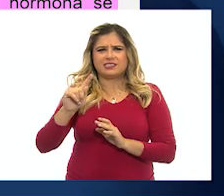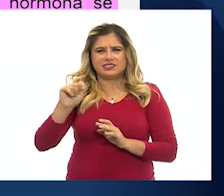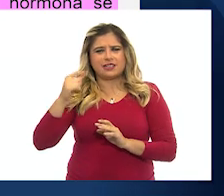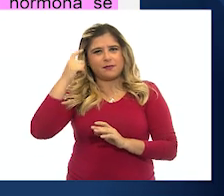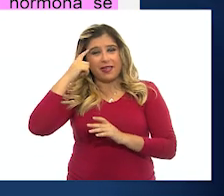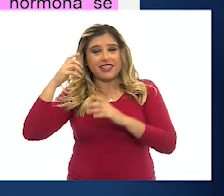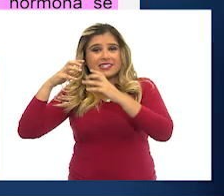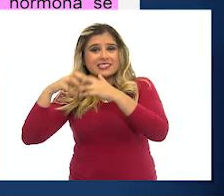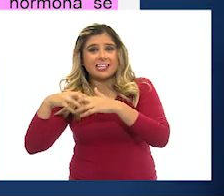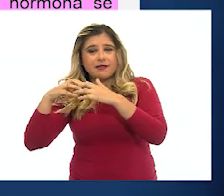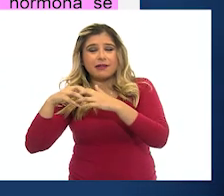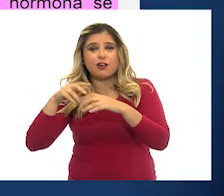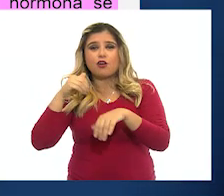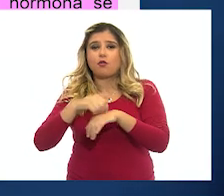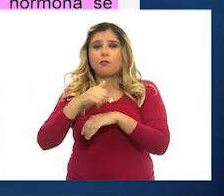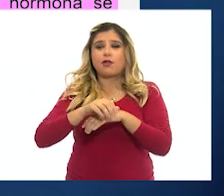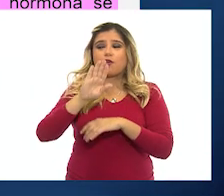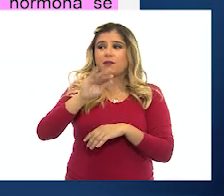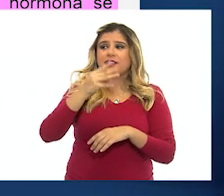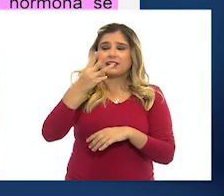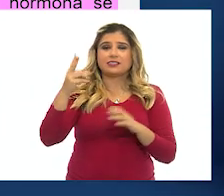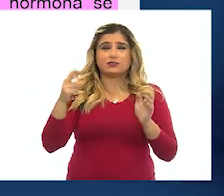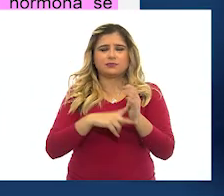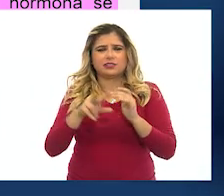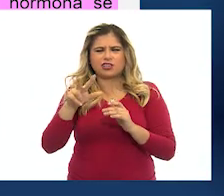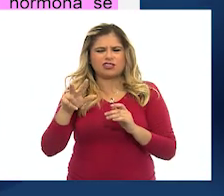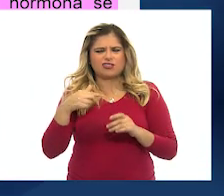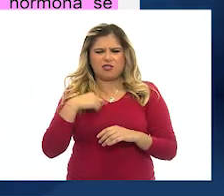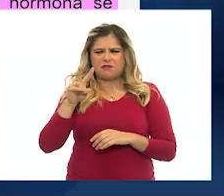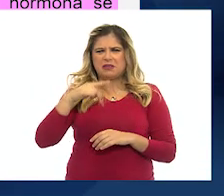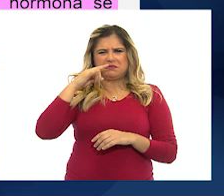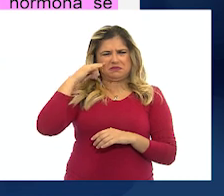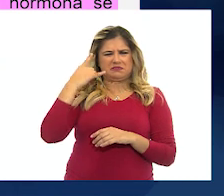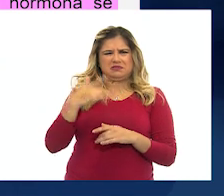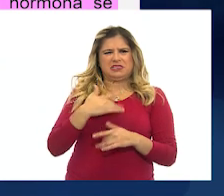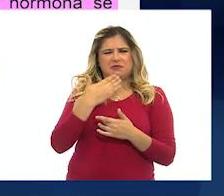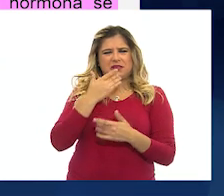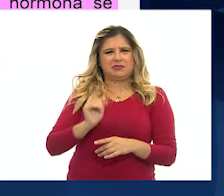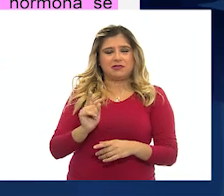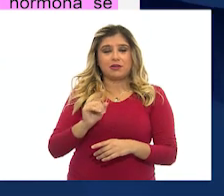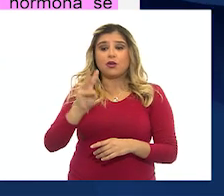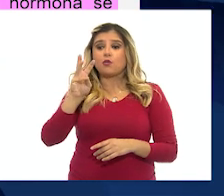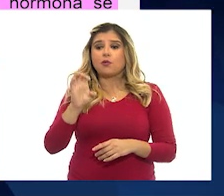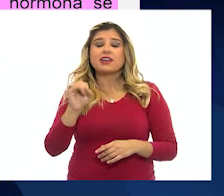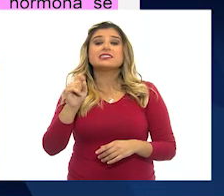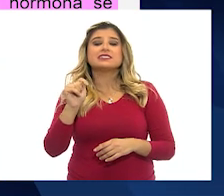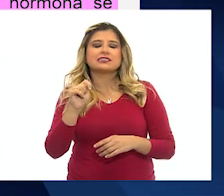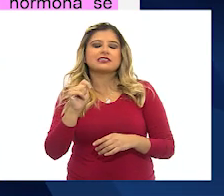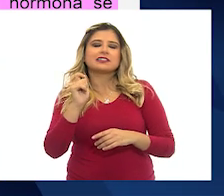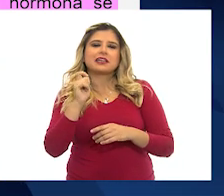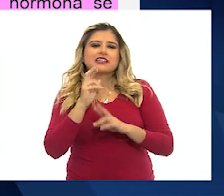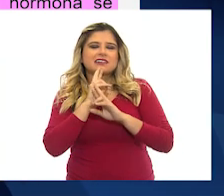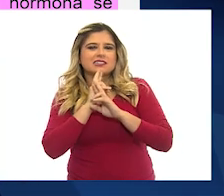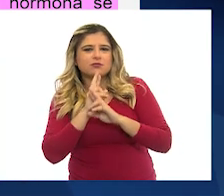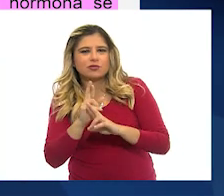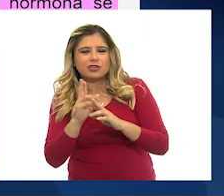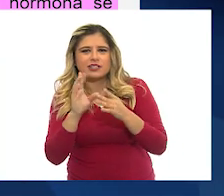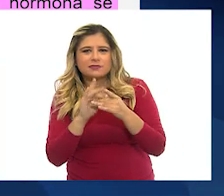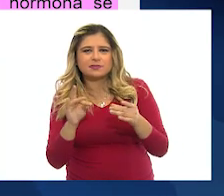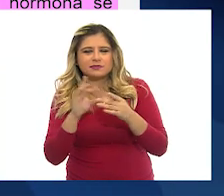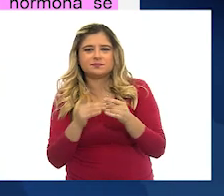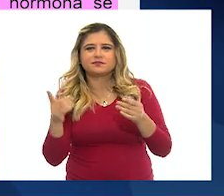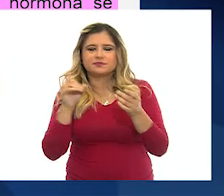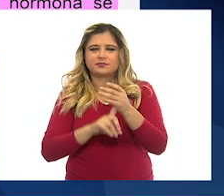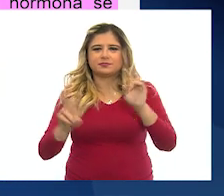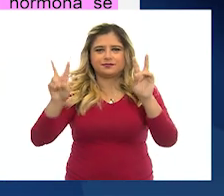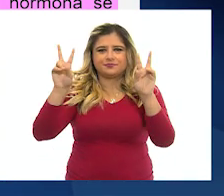Mente y Cerebro, número 93, 2018, me decepcionó. El artículo de West no responde a la cuestión que se plantea en el